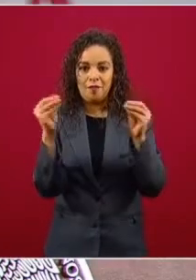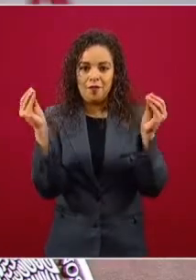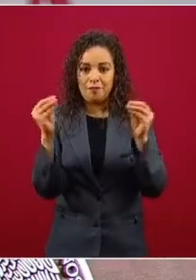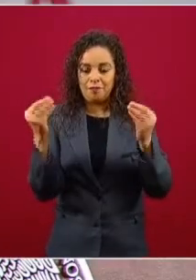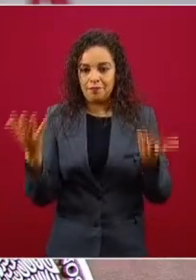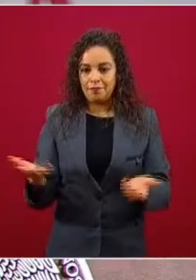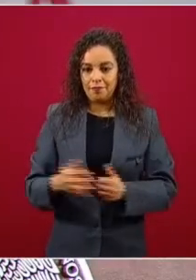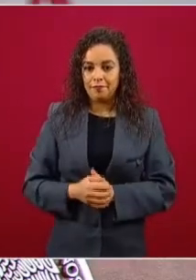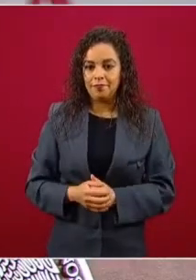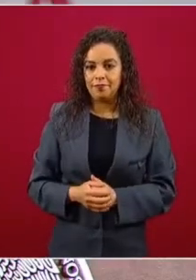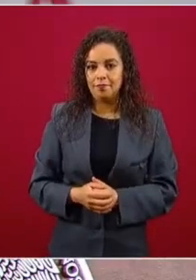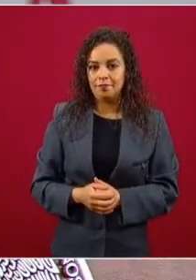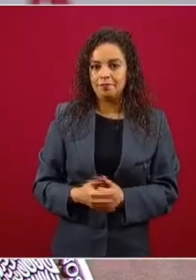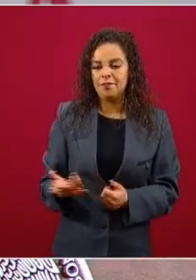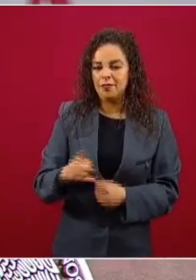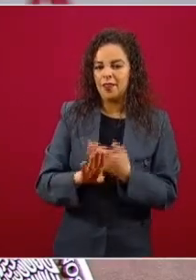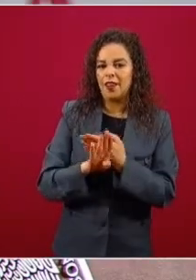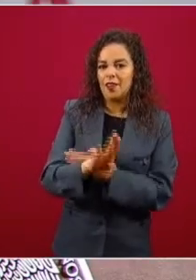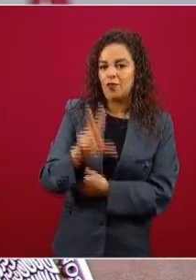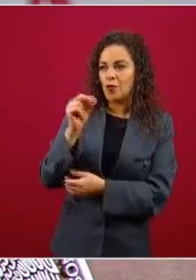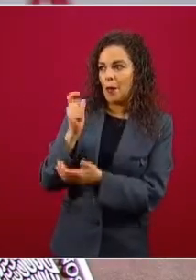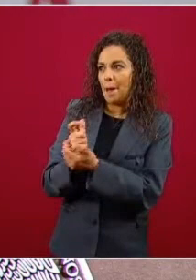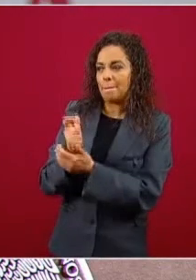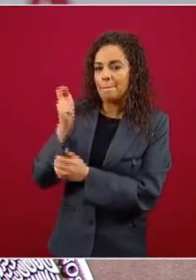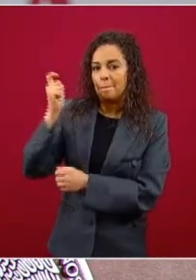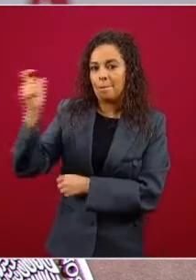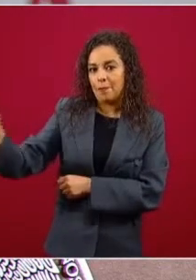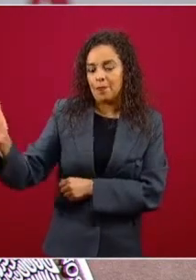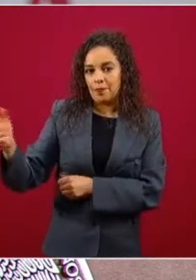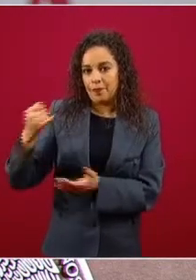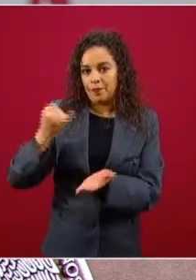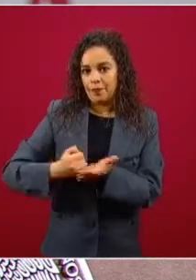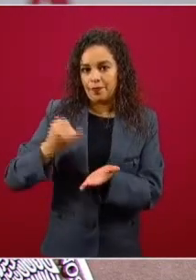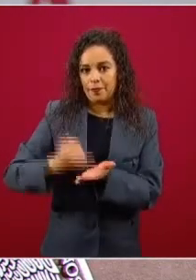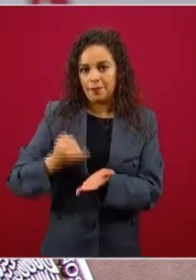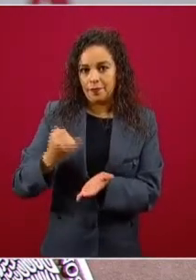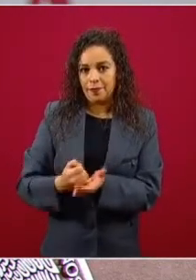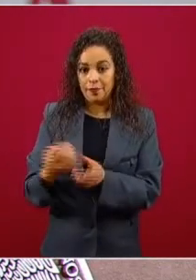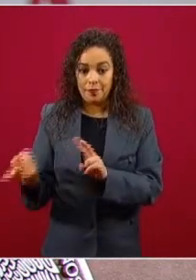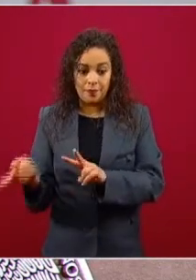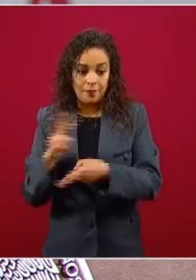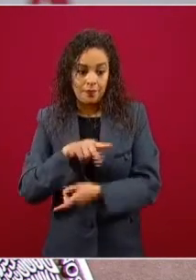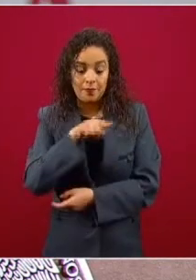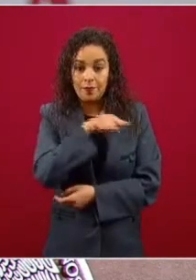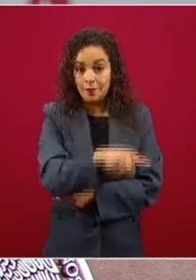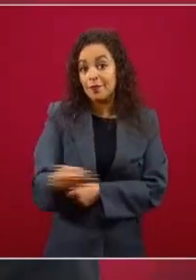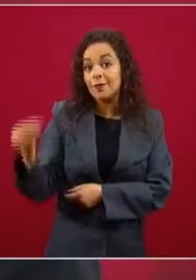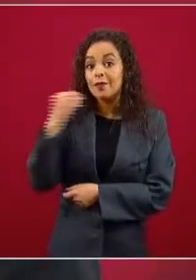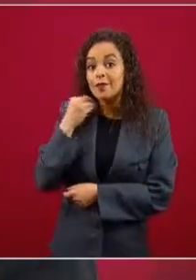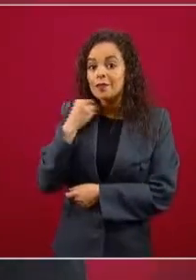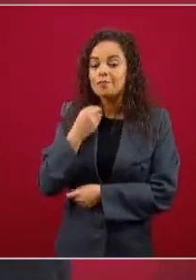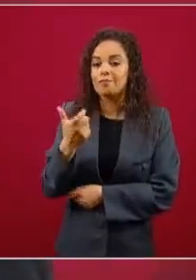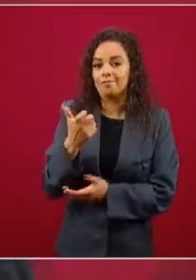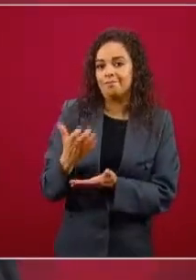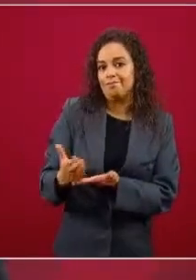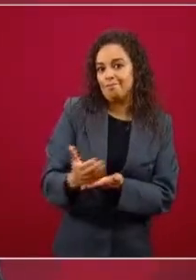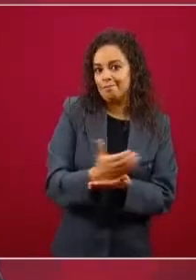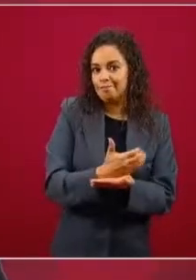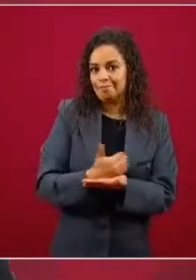no paguen a la hacienda pública y ellos cobren honorarios y les ofrecen de